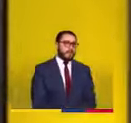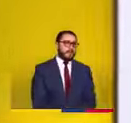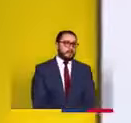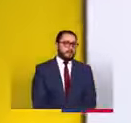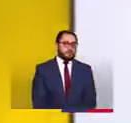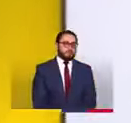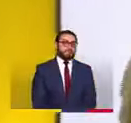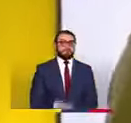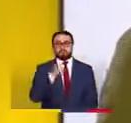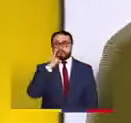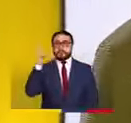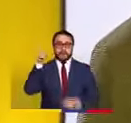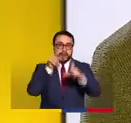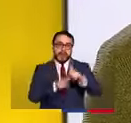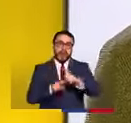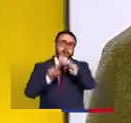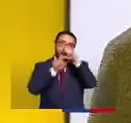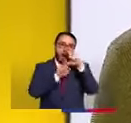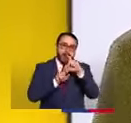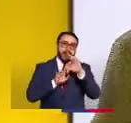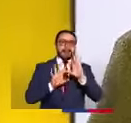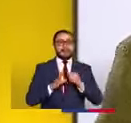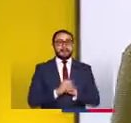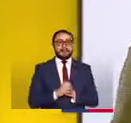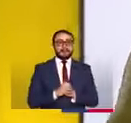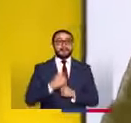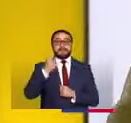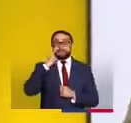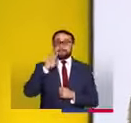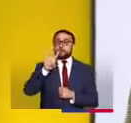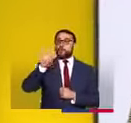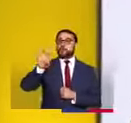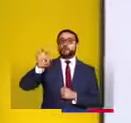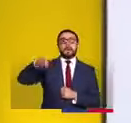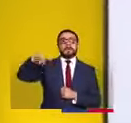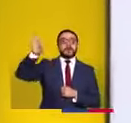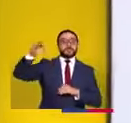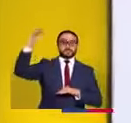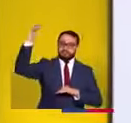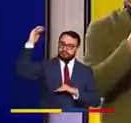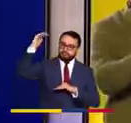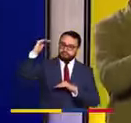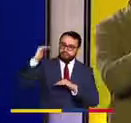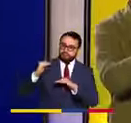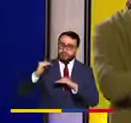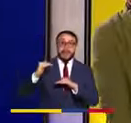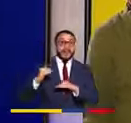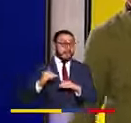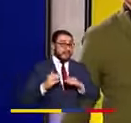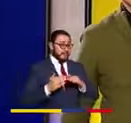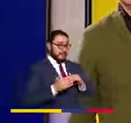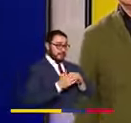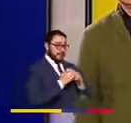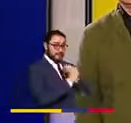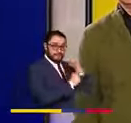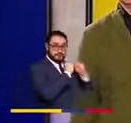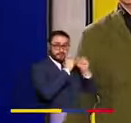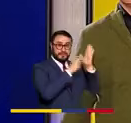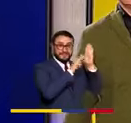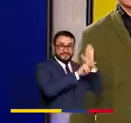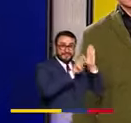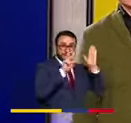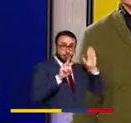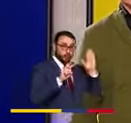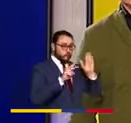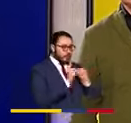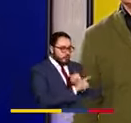Esto es La Guajira, ya caso particular, 49% de reducción, de 96 casos de muerte